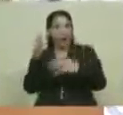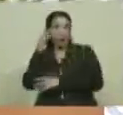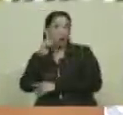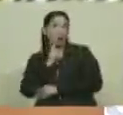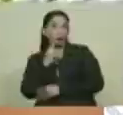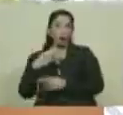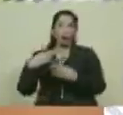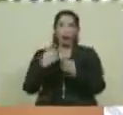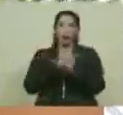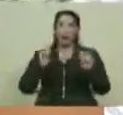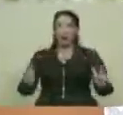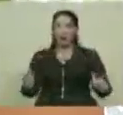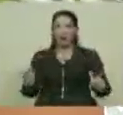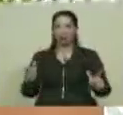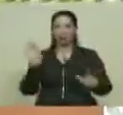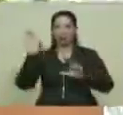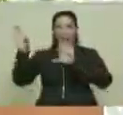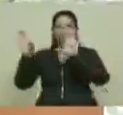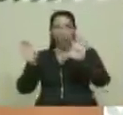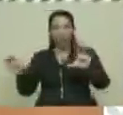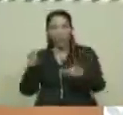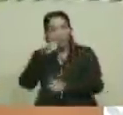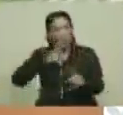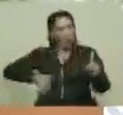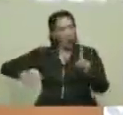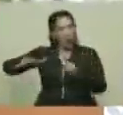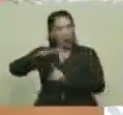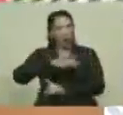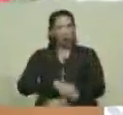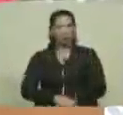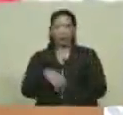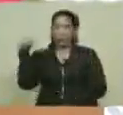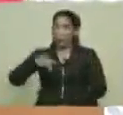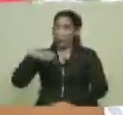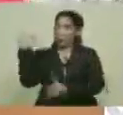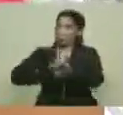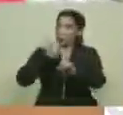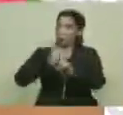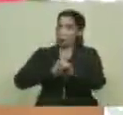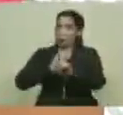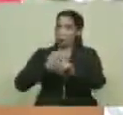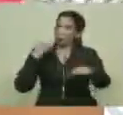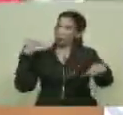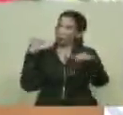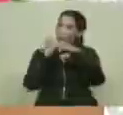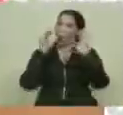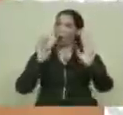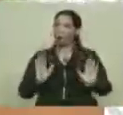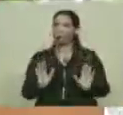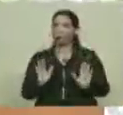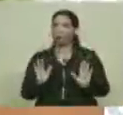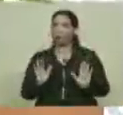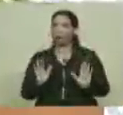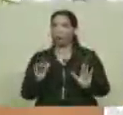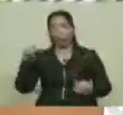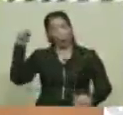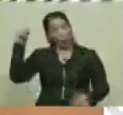liberar naciones, a liberar pueblos. Hoy la lucha sigue exactamente igual. Ahora